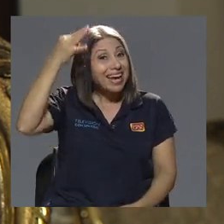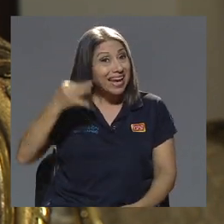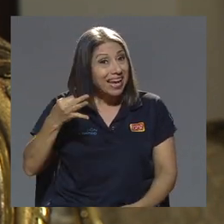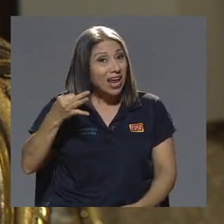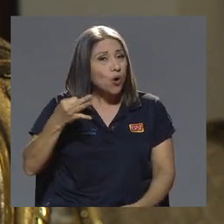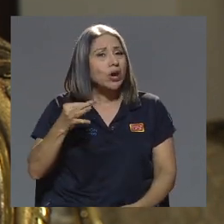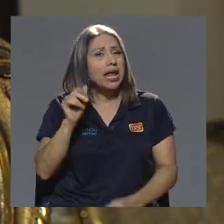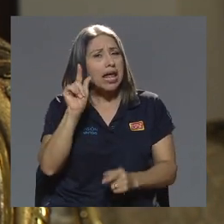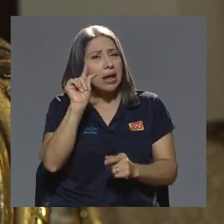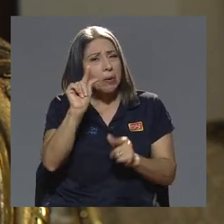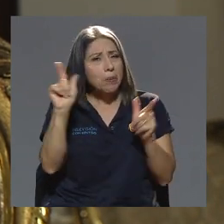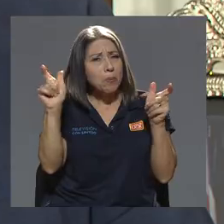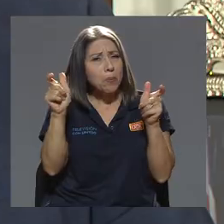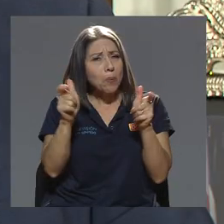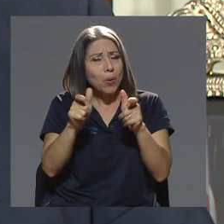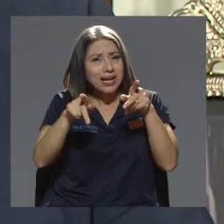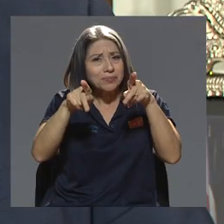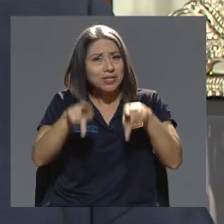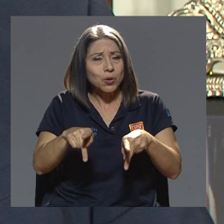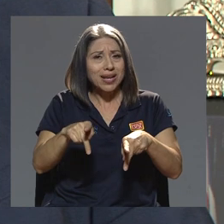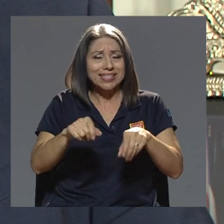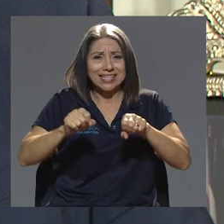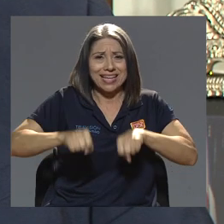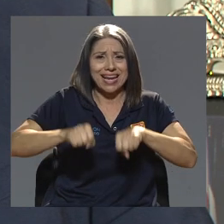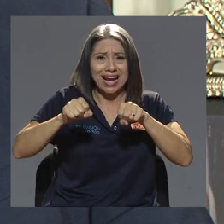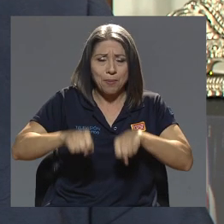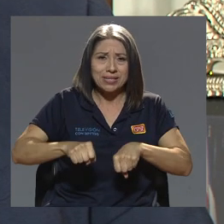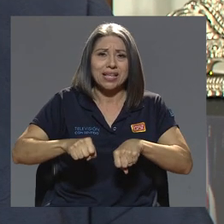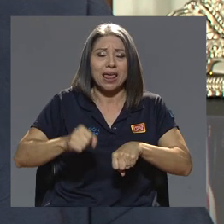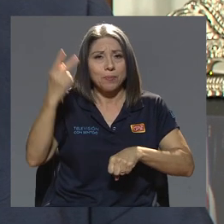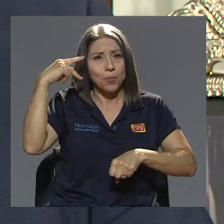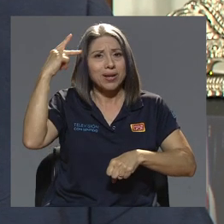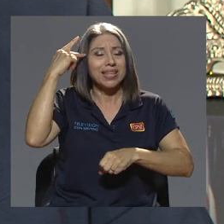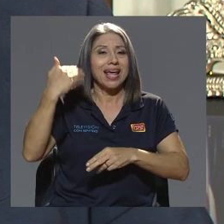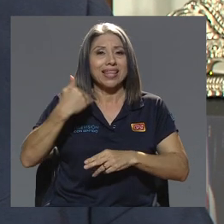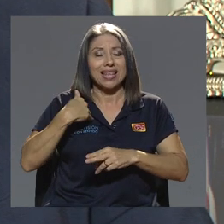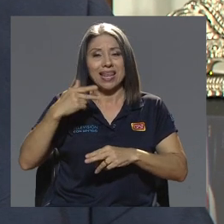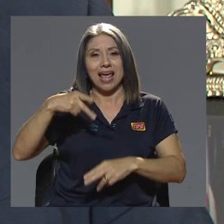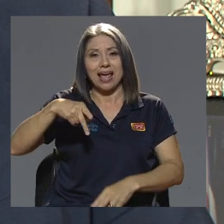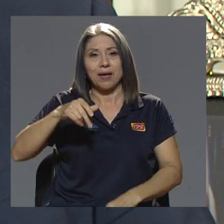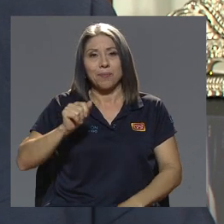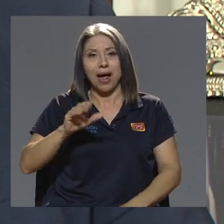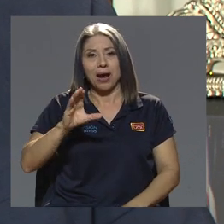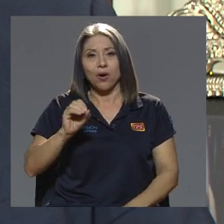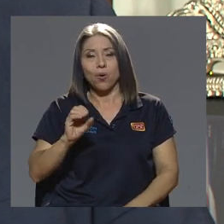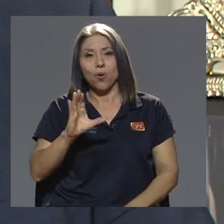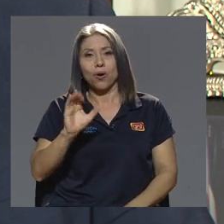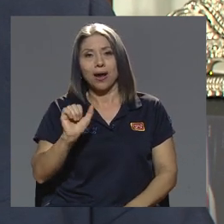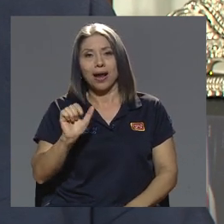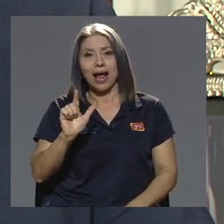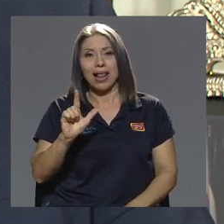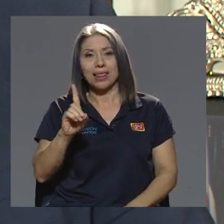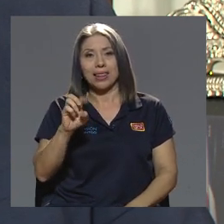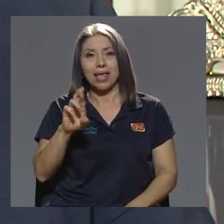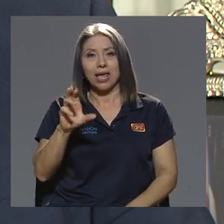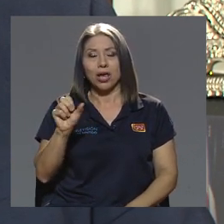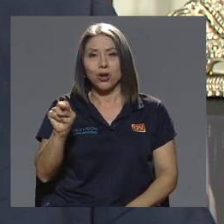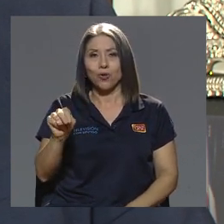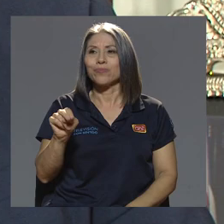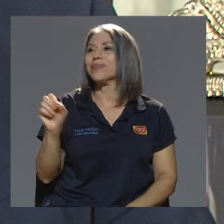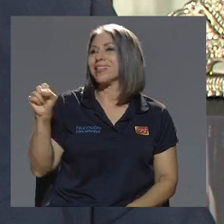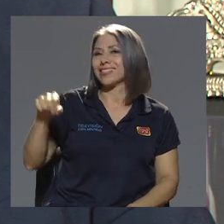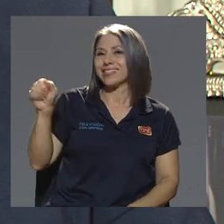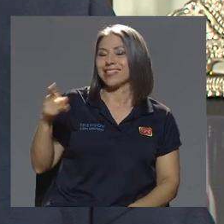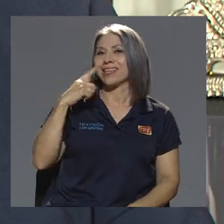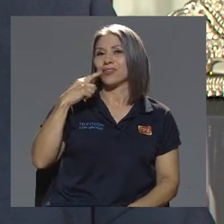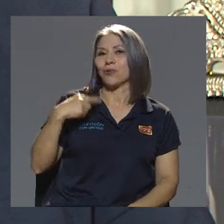este país han tenido la capacidad política que tenía don Paco Calderón. Sí, eso me dice también don José Francisco Aguilar Burriari,